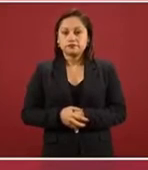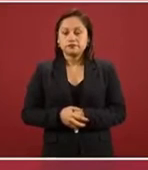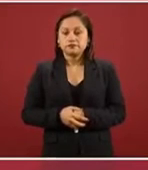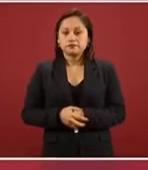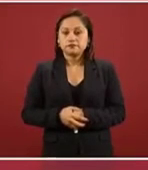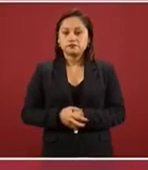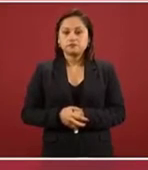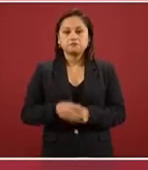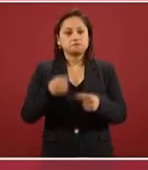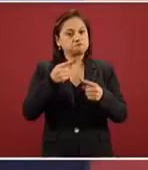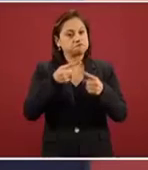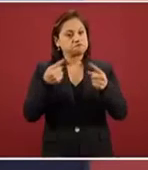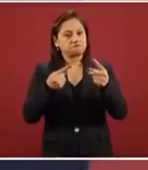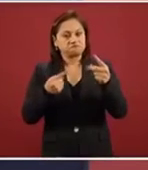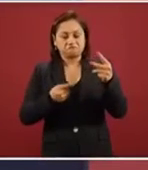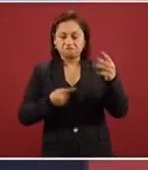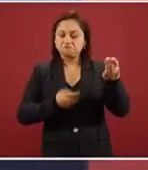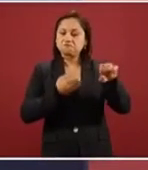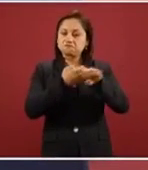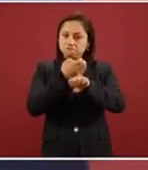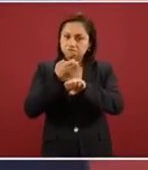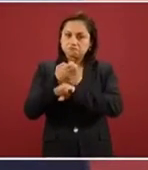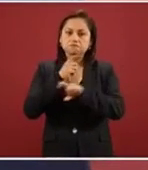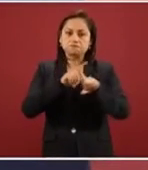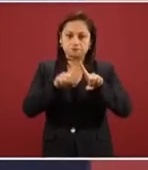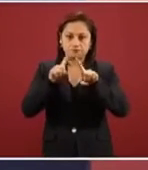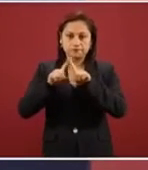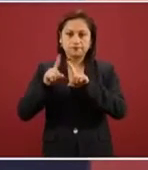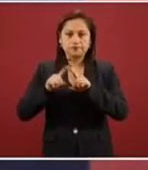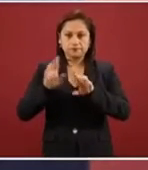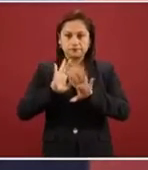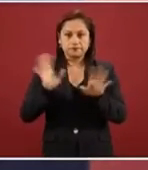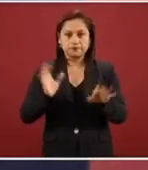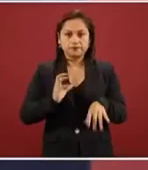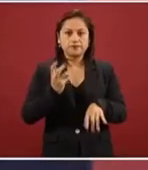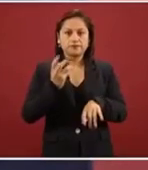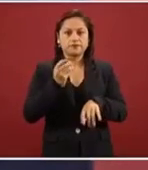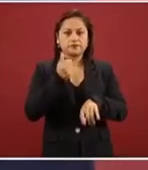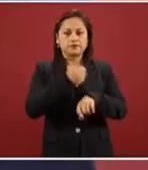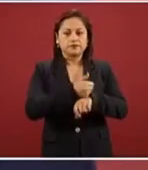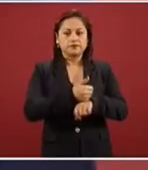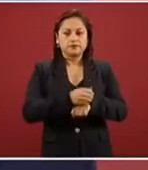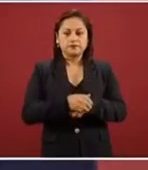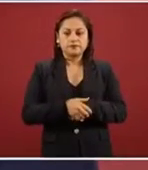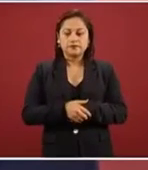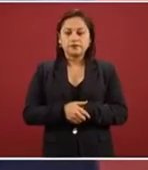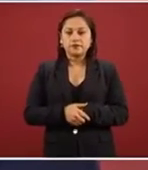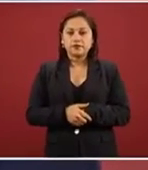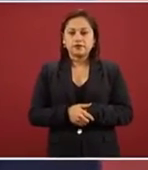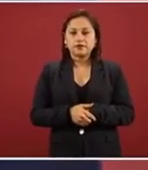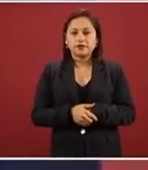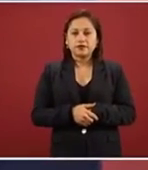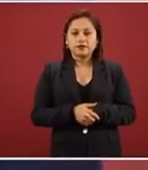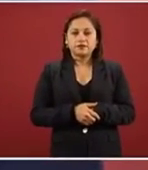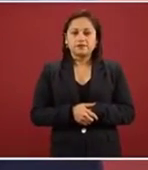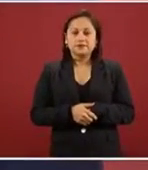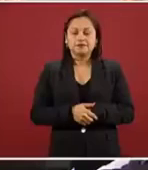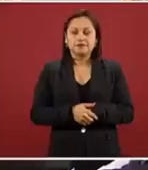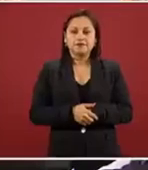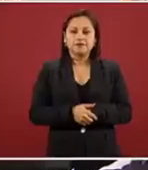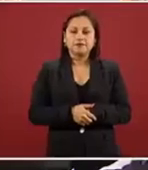y así en otros estados, ¿no?, del país. Estamos atendiendo esto. Bueno,